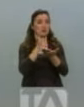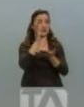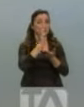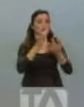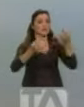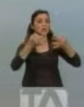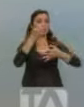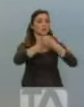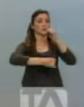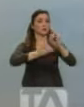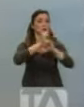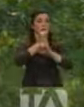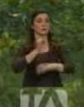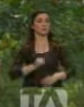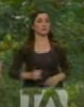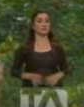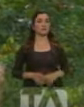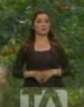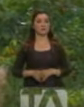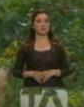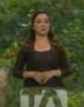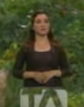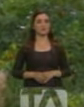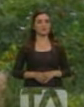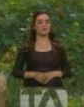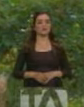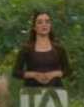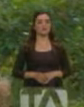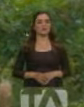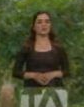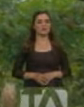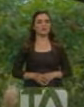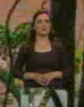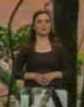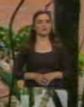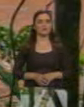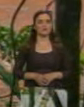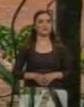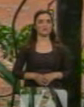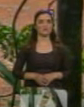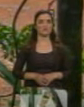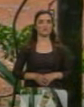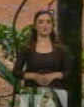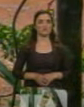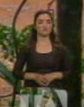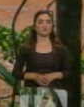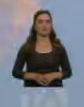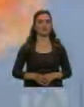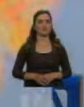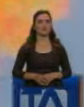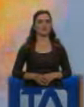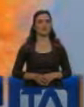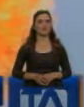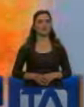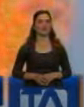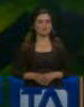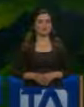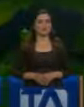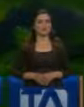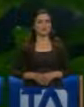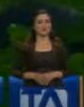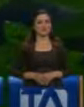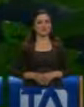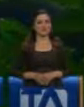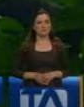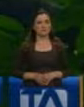hasta las cortes internacionales. En el cantón Lago Agrio, provincia de Sucumbíos, con cámaras de Francisco Quinzo y Alexander